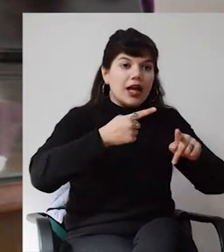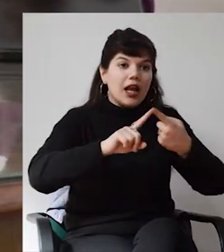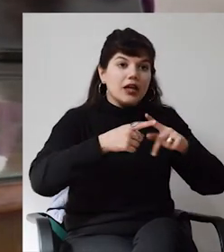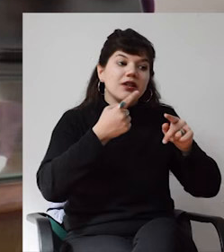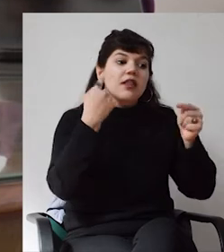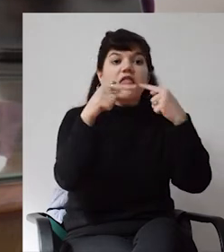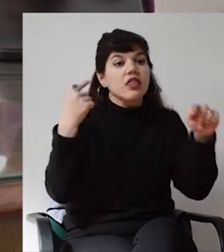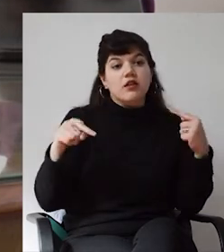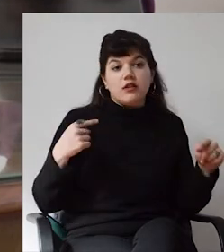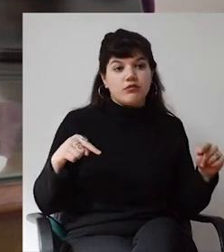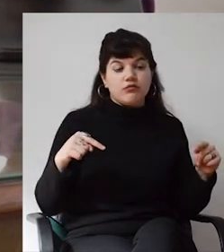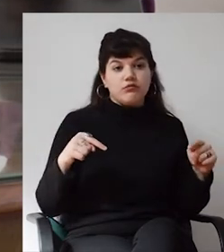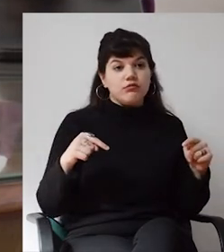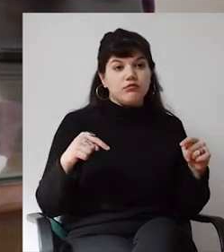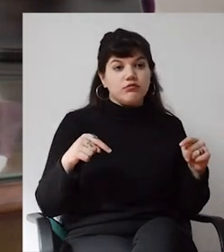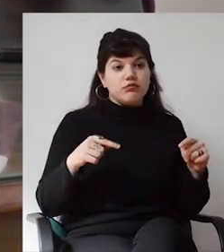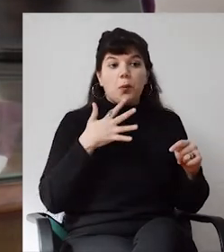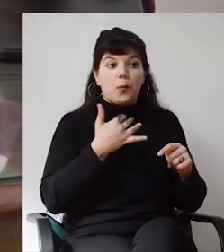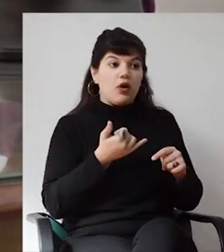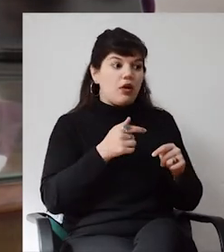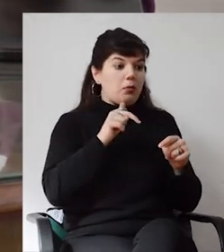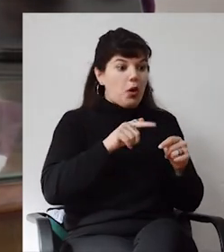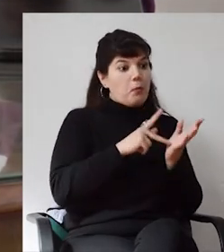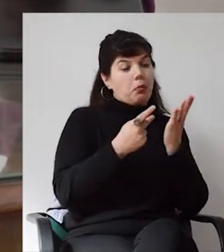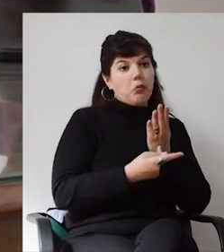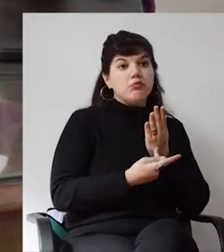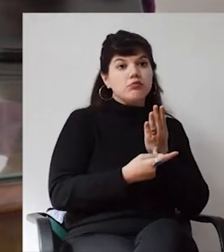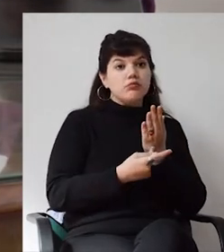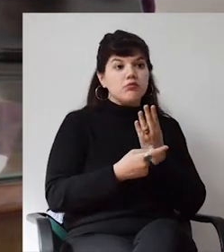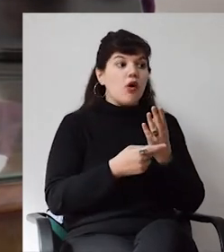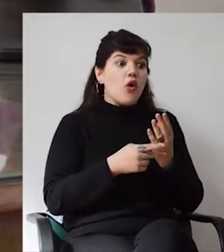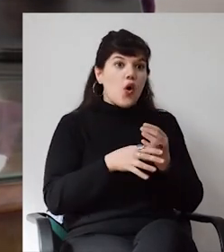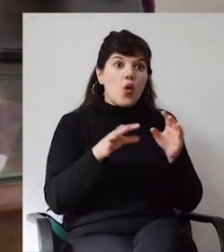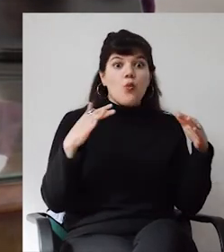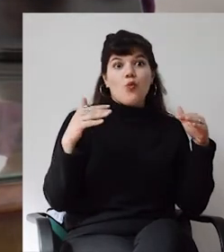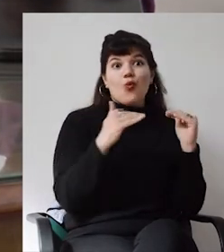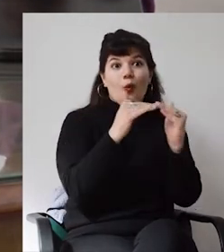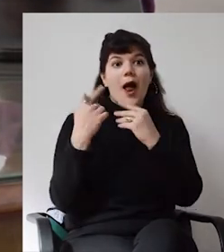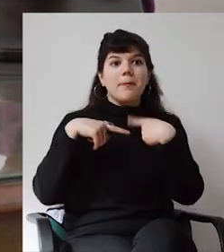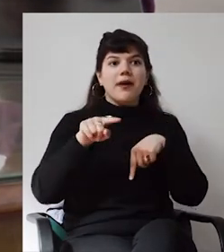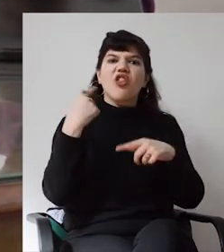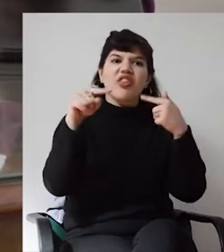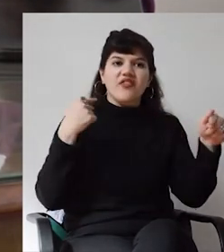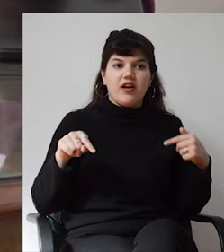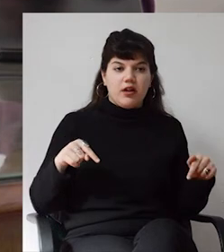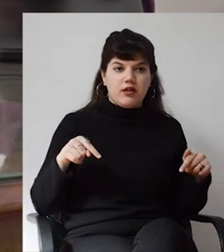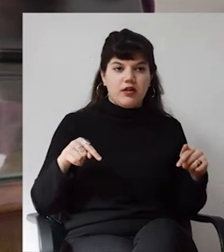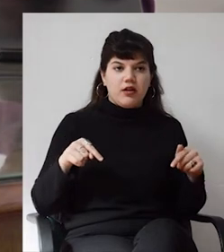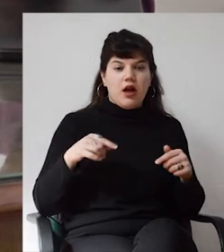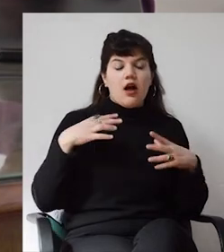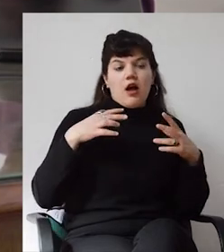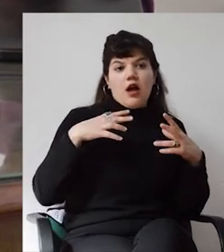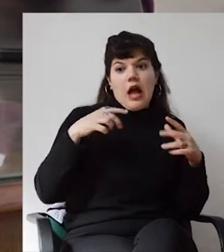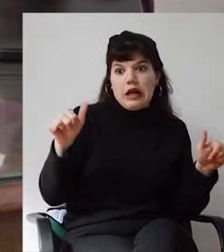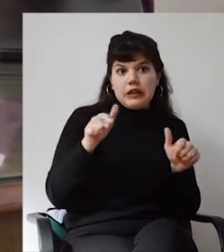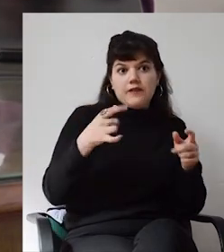la relación entre lo distinto, en función de un proyecto común. Precisamente,